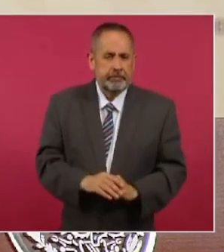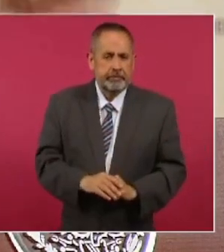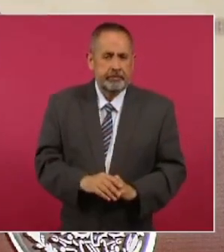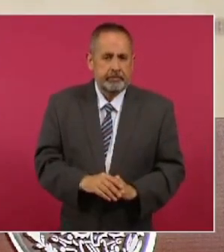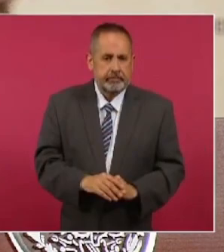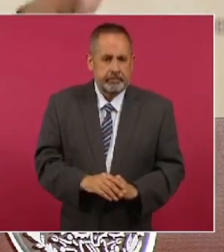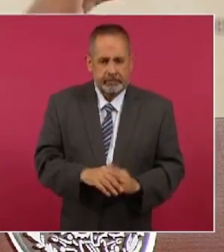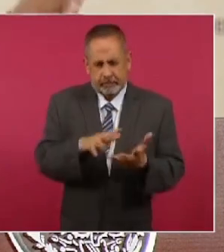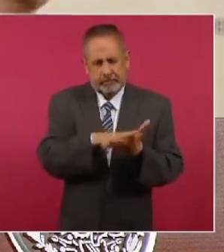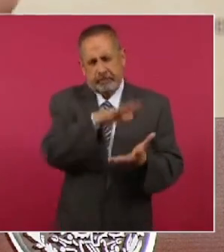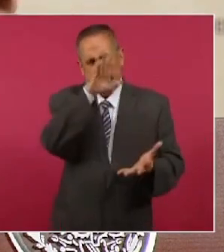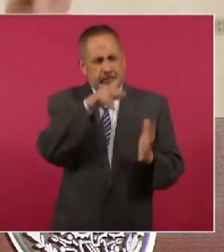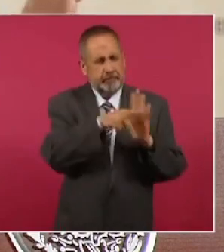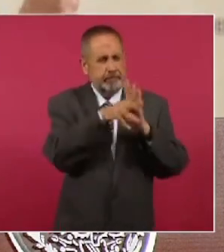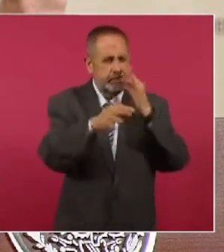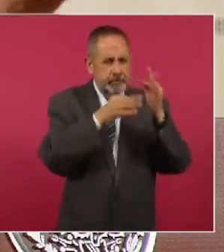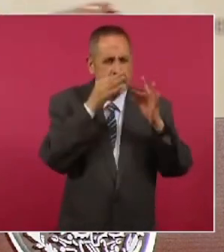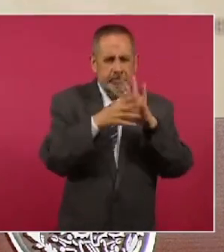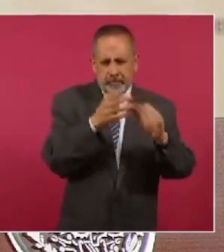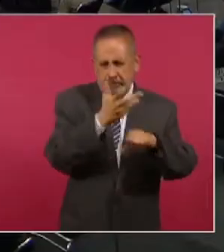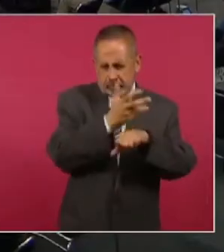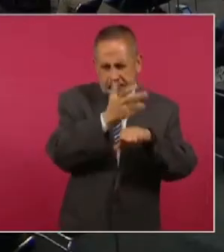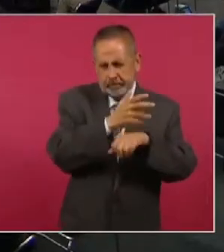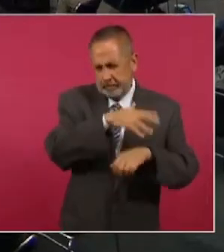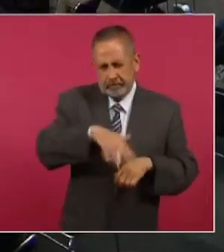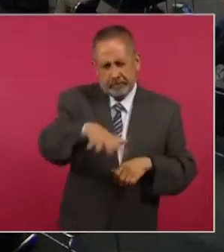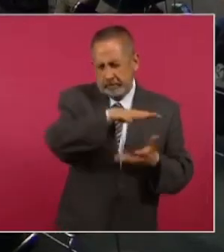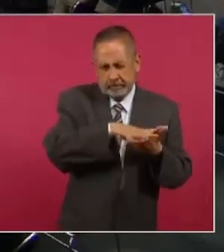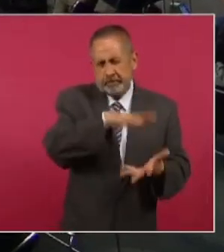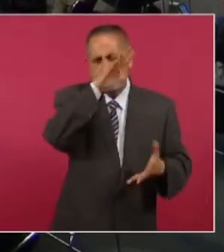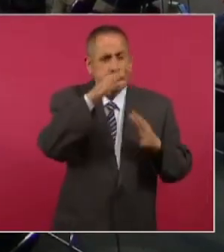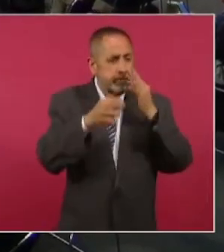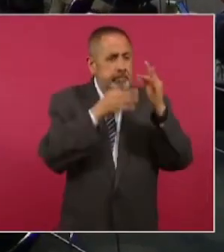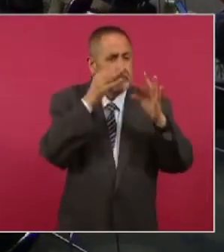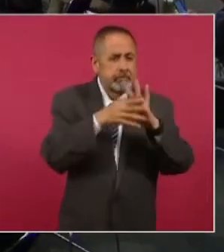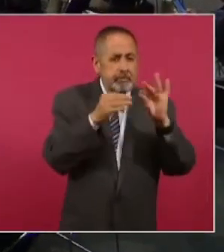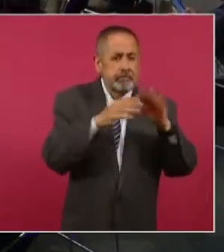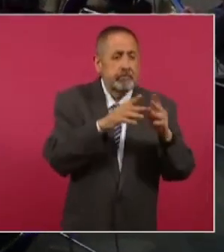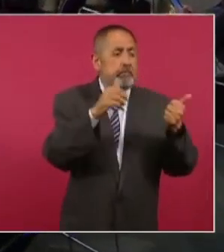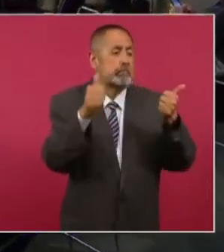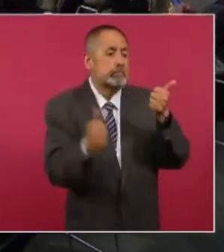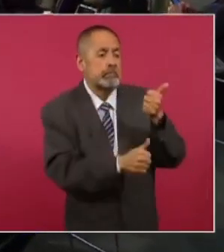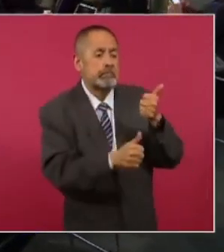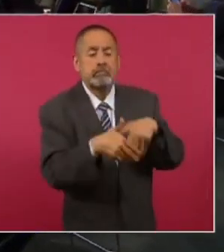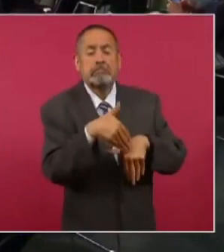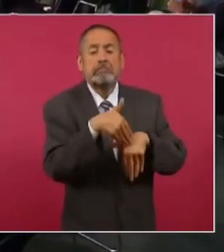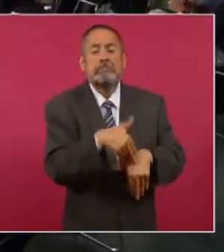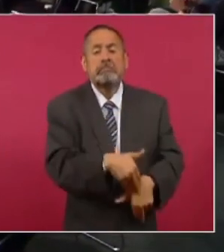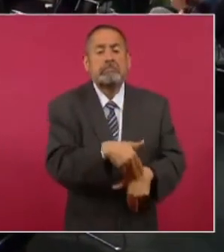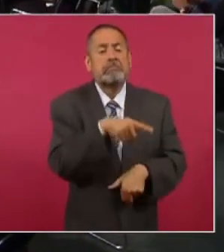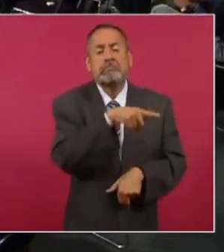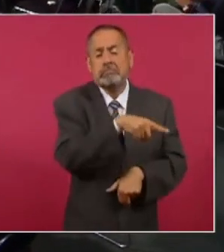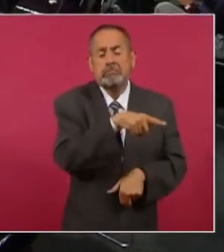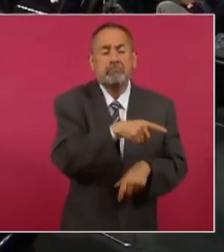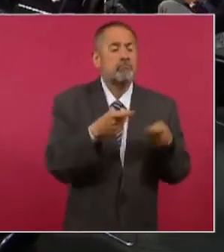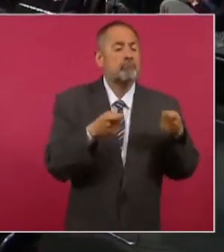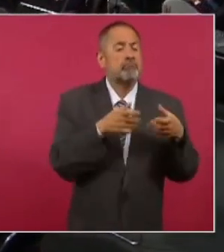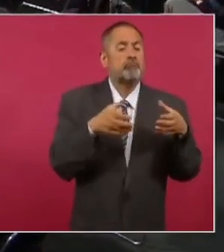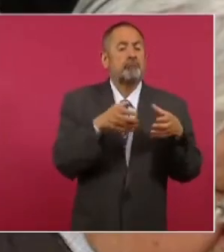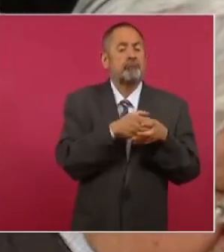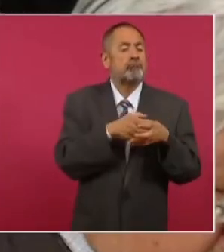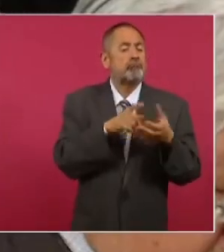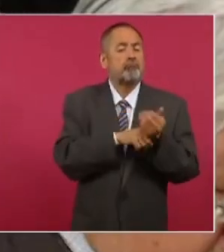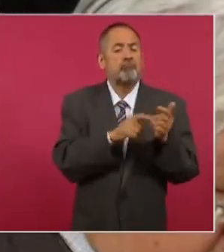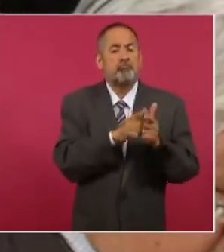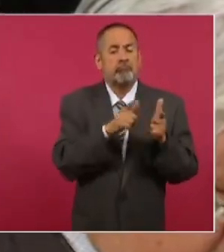la mayor parte de los medios de información de Estados Unidos están al servicio de los grupos